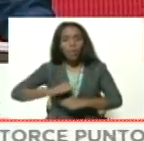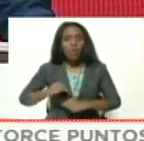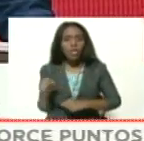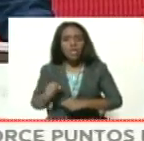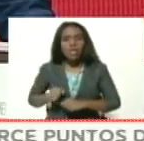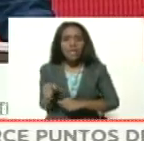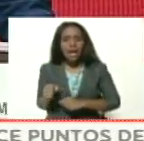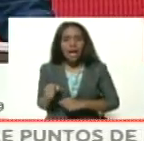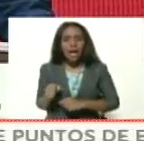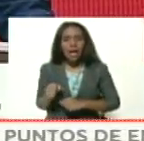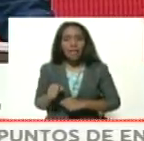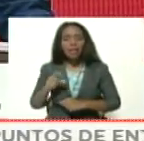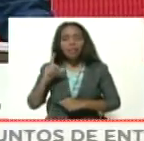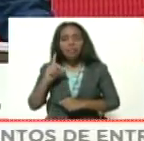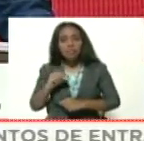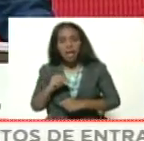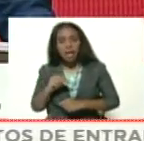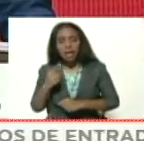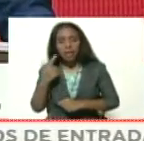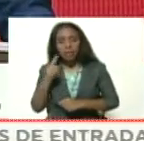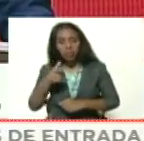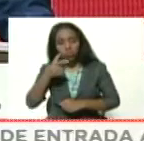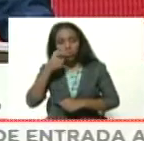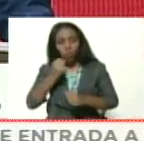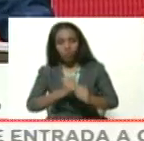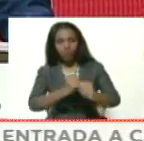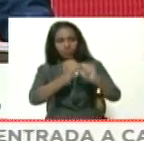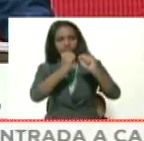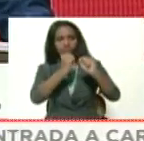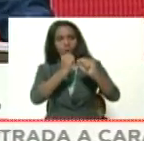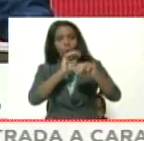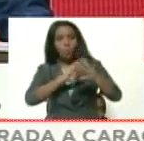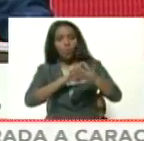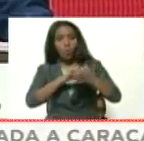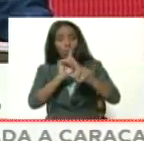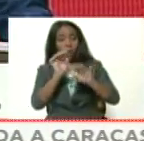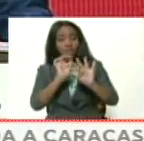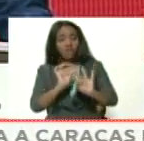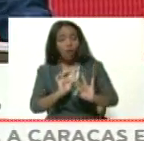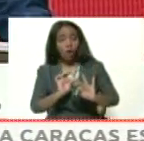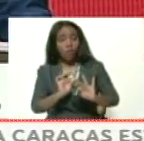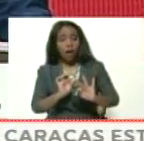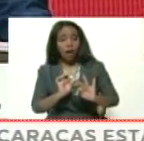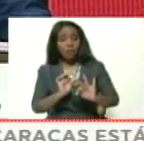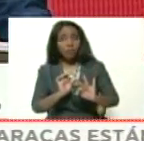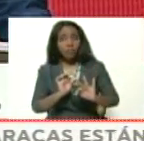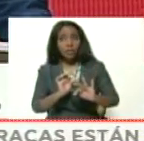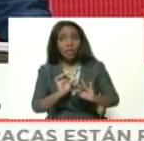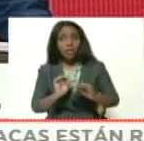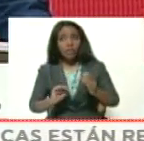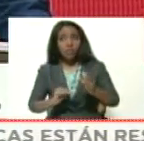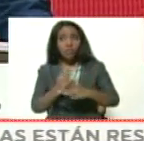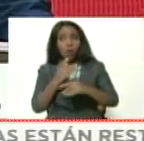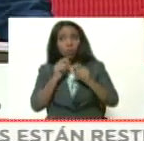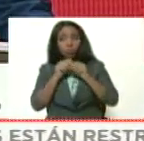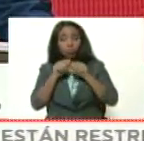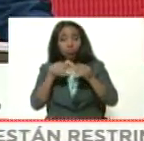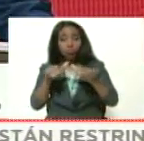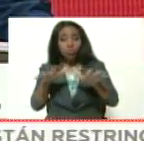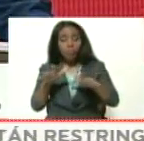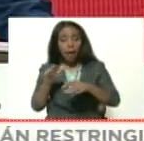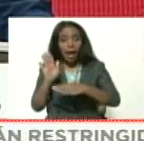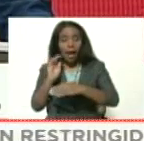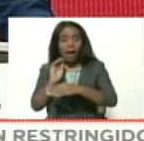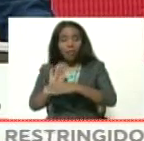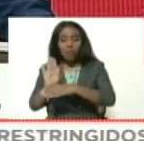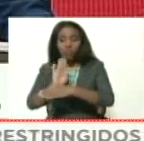Nacional también están con la guardia en alto, por una parte, en la labor fundamental de despliegue para el combate